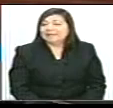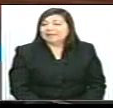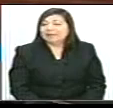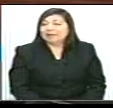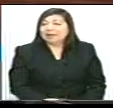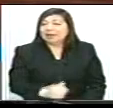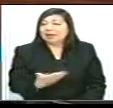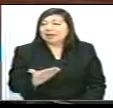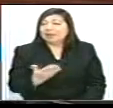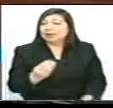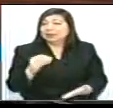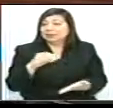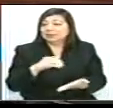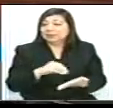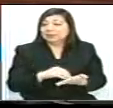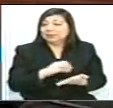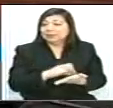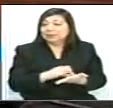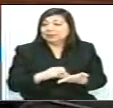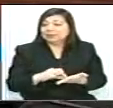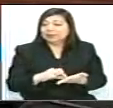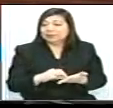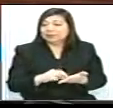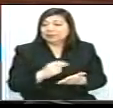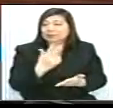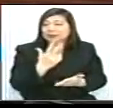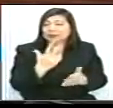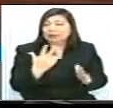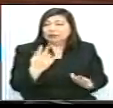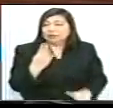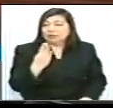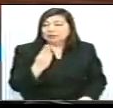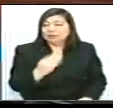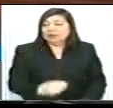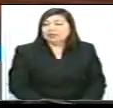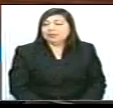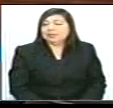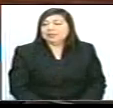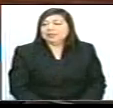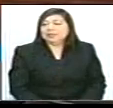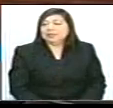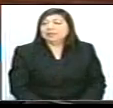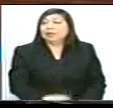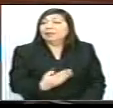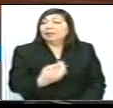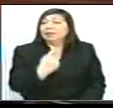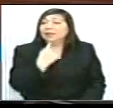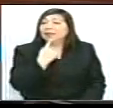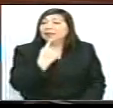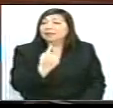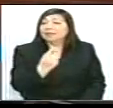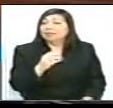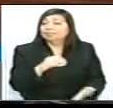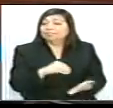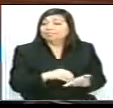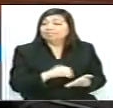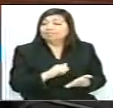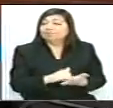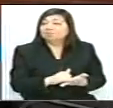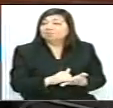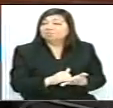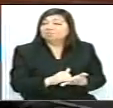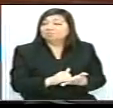Hay una disposición, me parece que es el artículo 38b, un párrafo, donde pretende aplicar